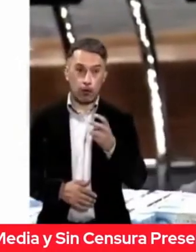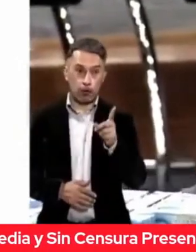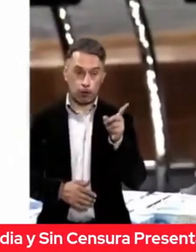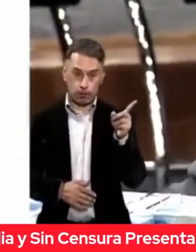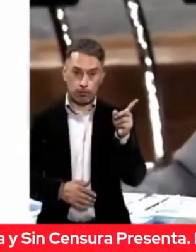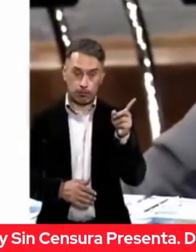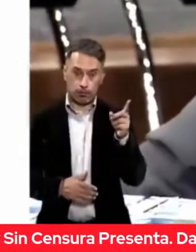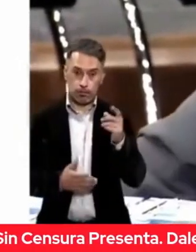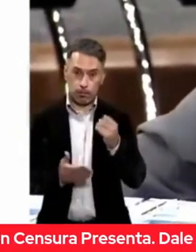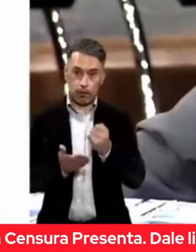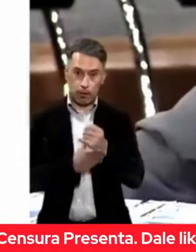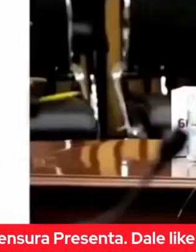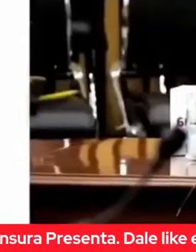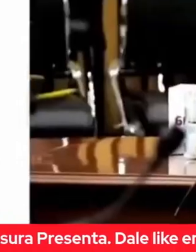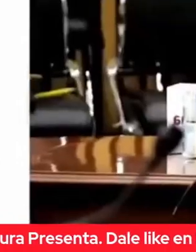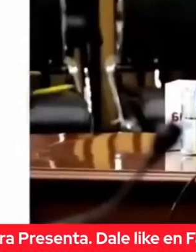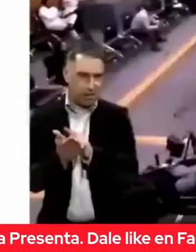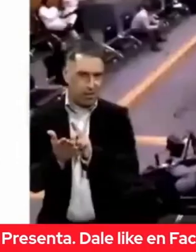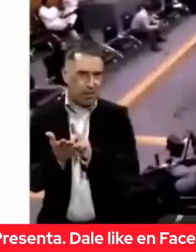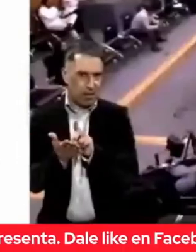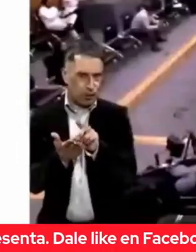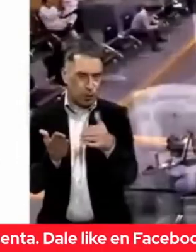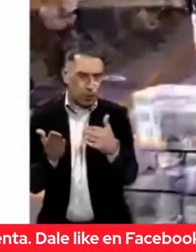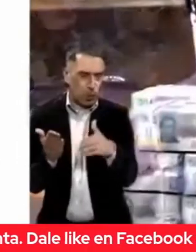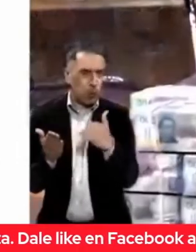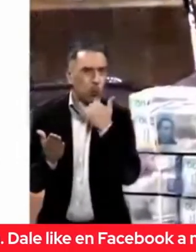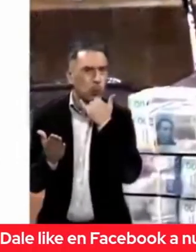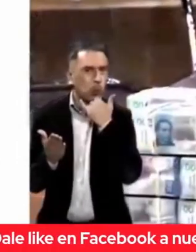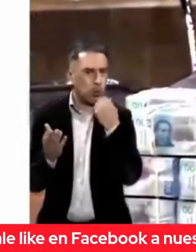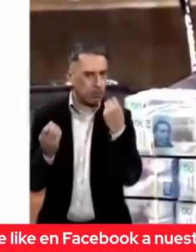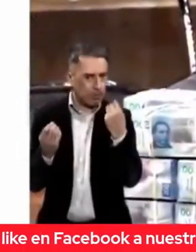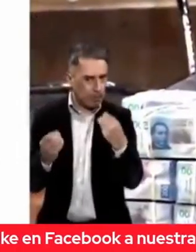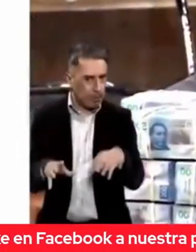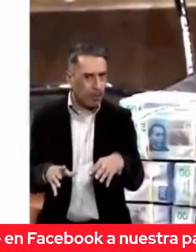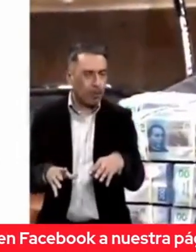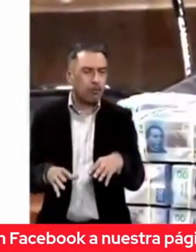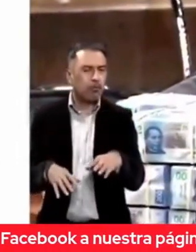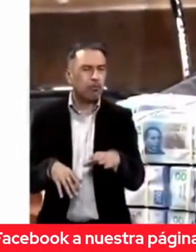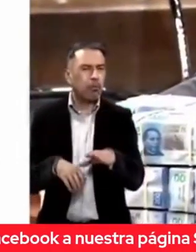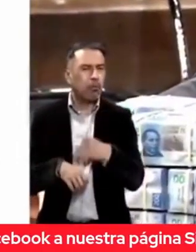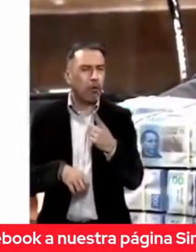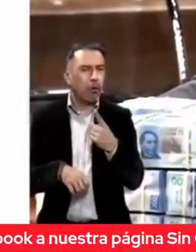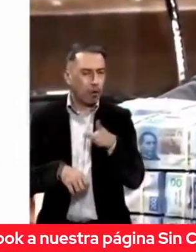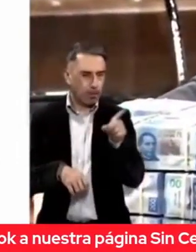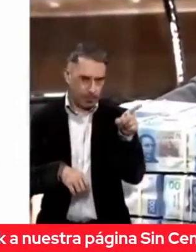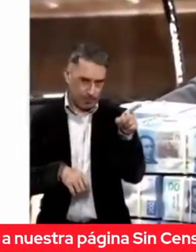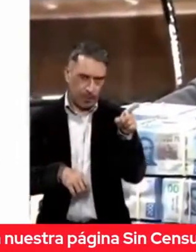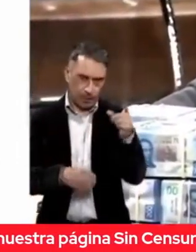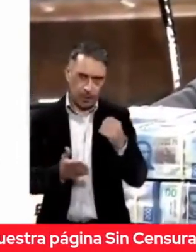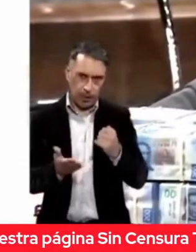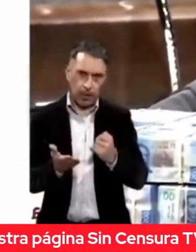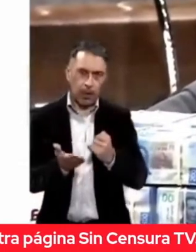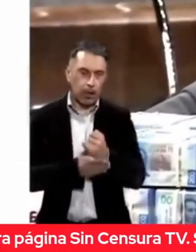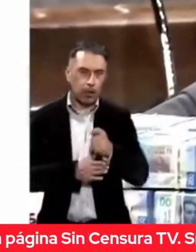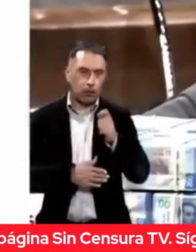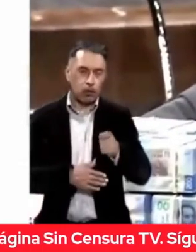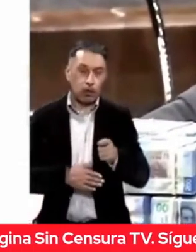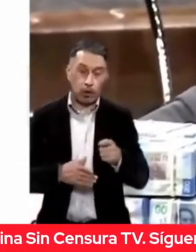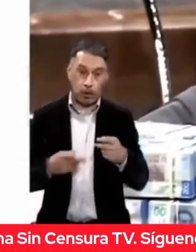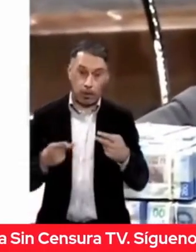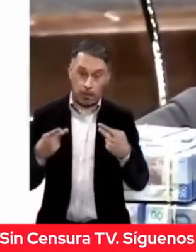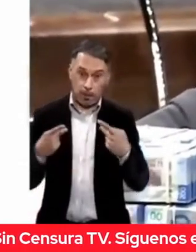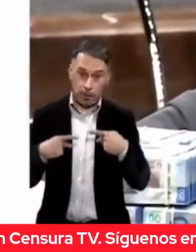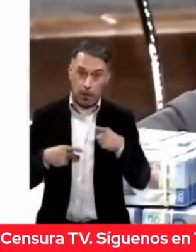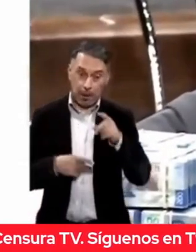al diputado de Morena, Mario Yergo, que por cierto lo toma con